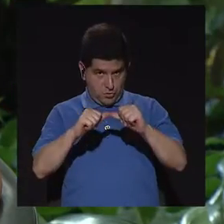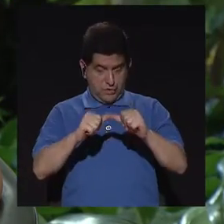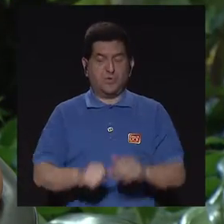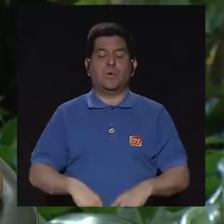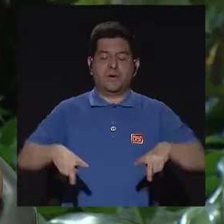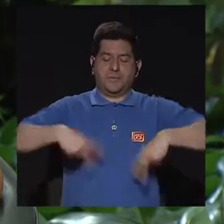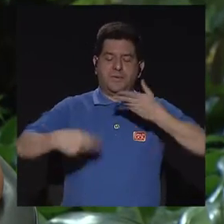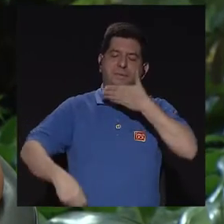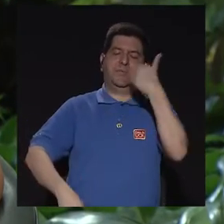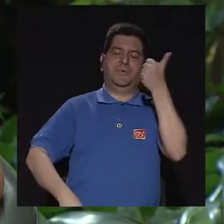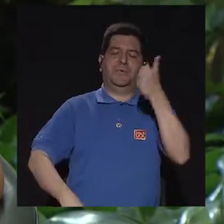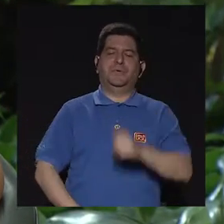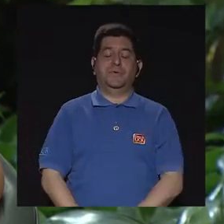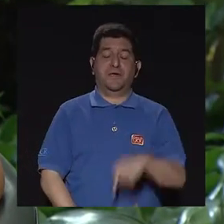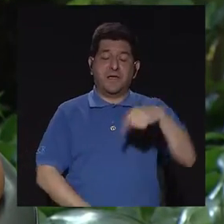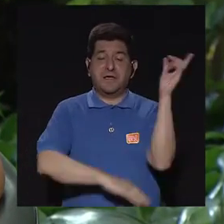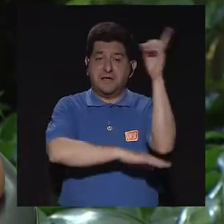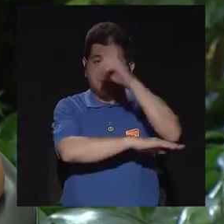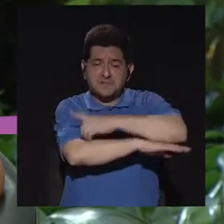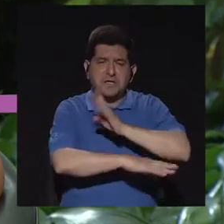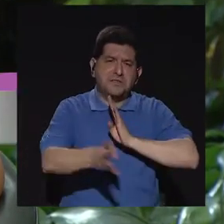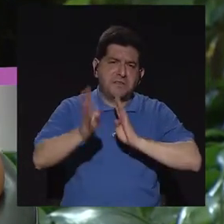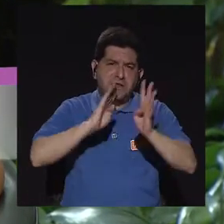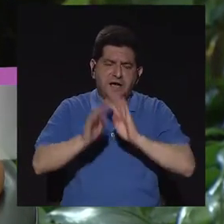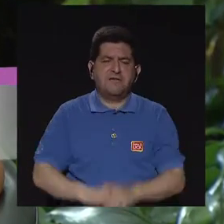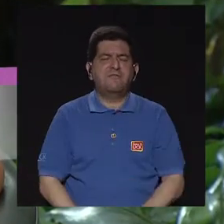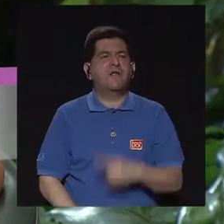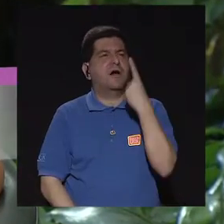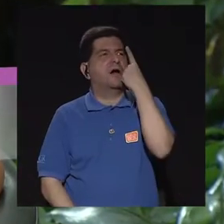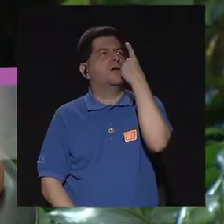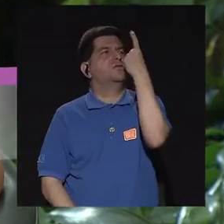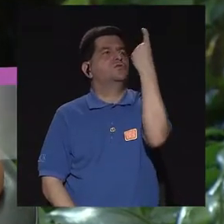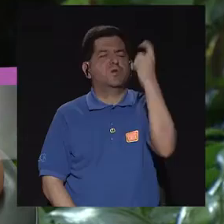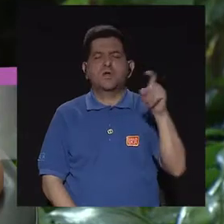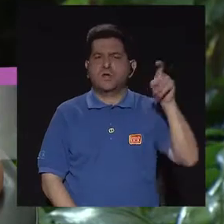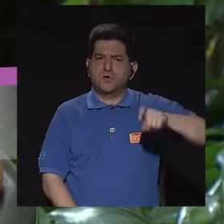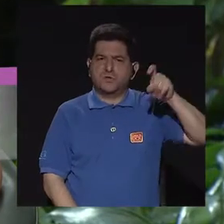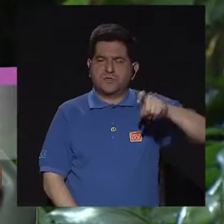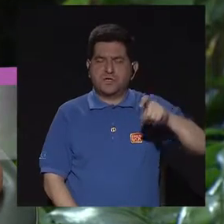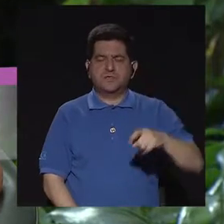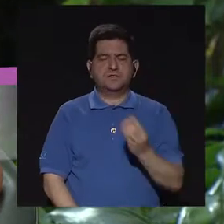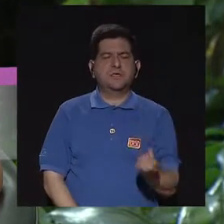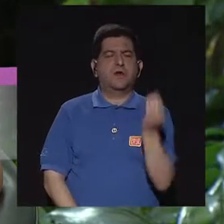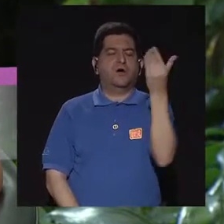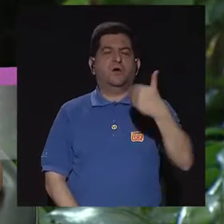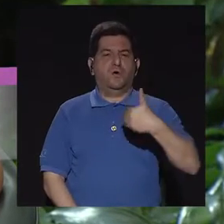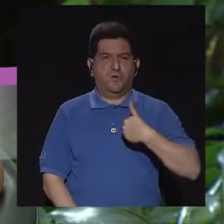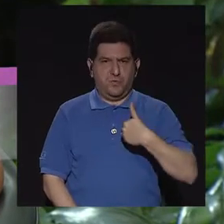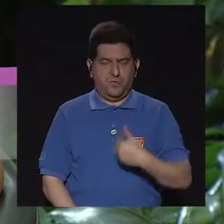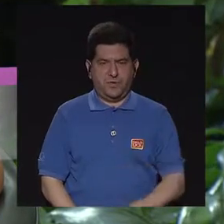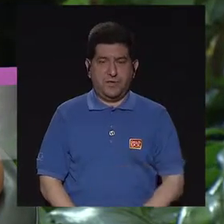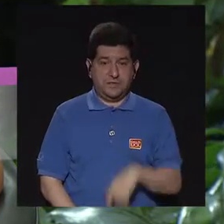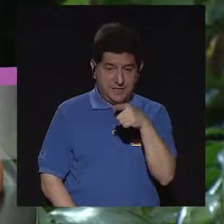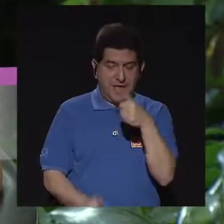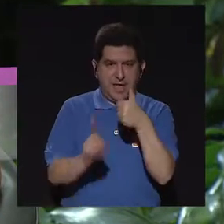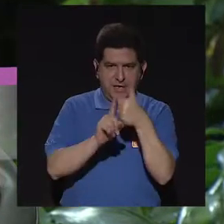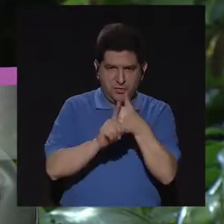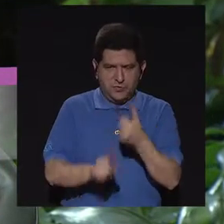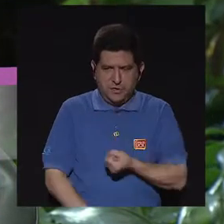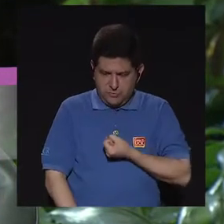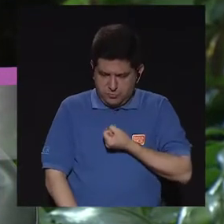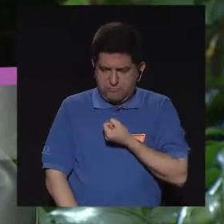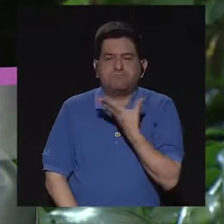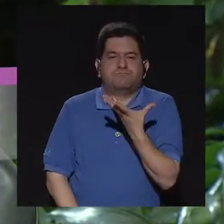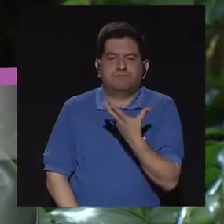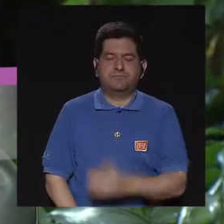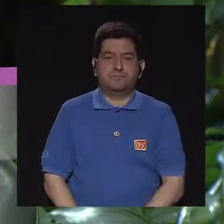Continuamos con más de Vivir Mejor. El día de hoy hablando sobre los sueños y las necesidades de los jóvenes en voz de los mismos